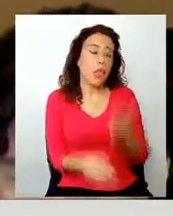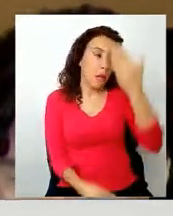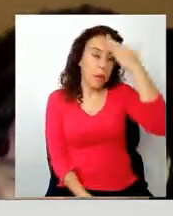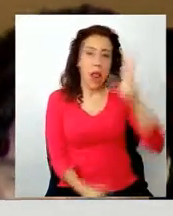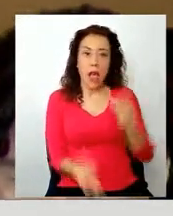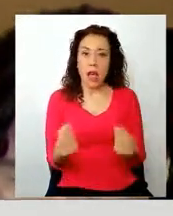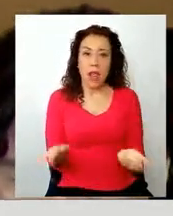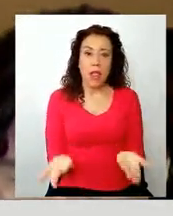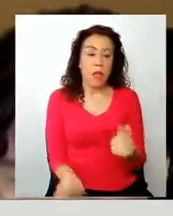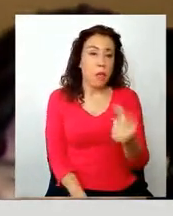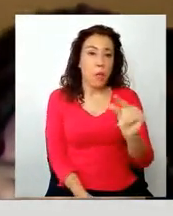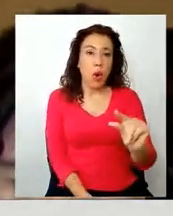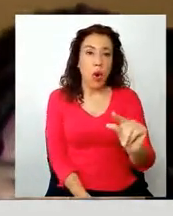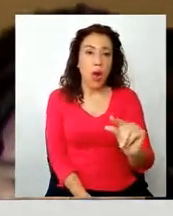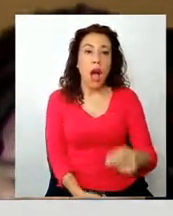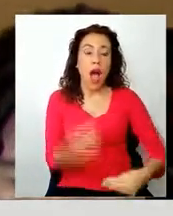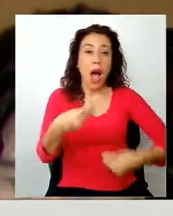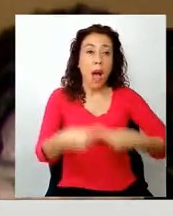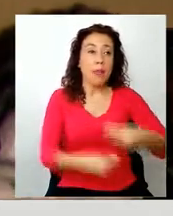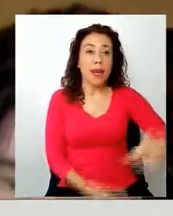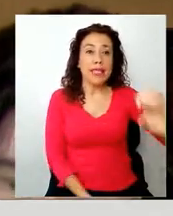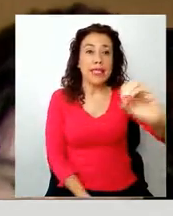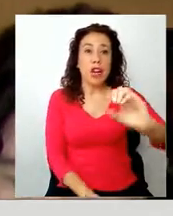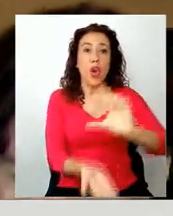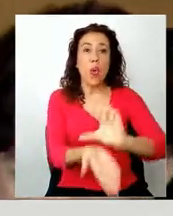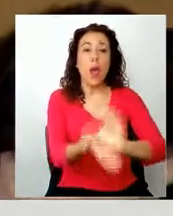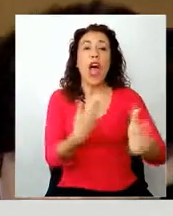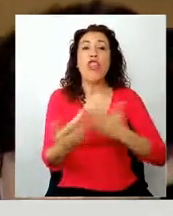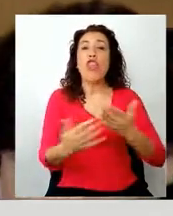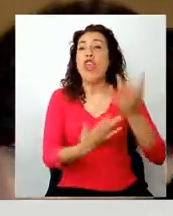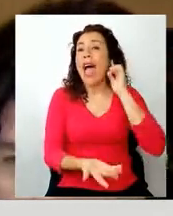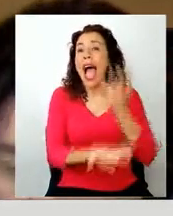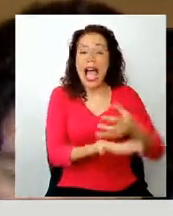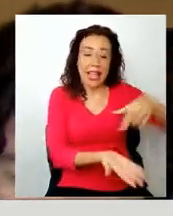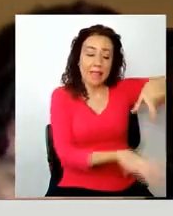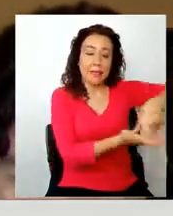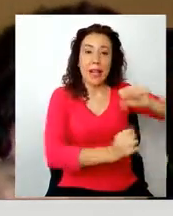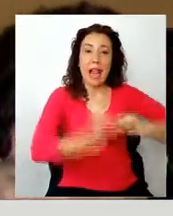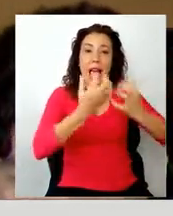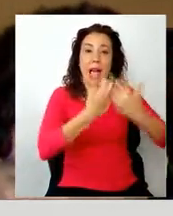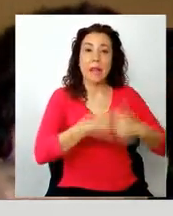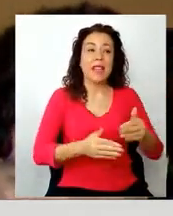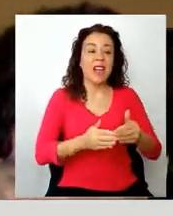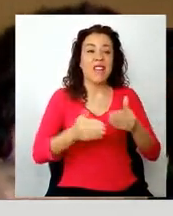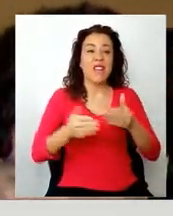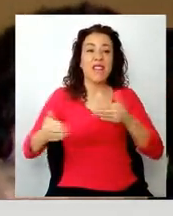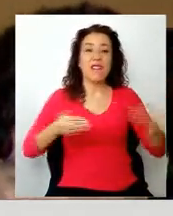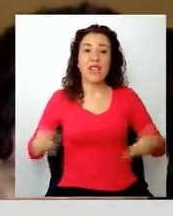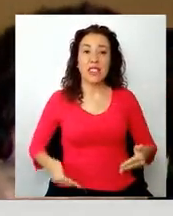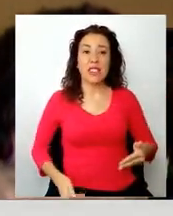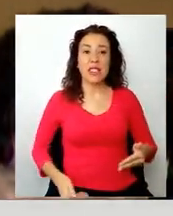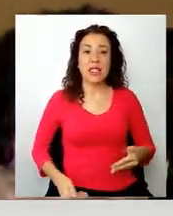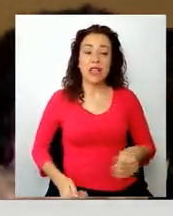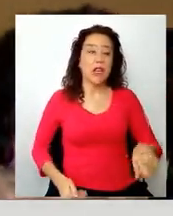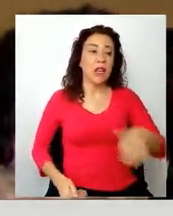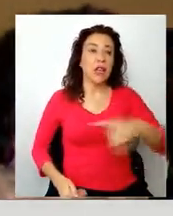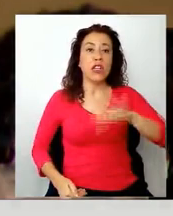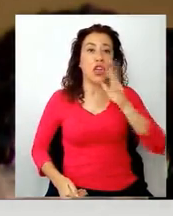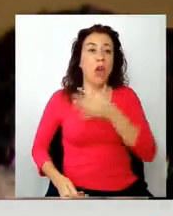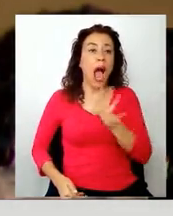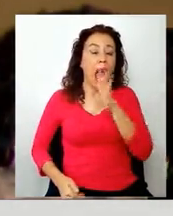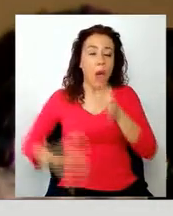aporta cero a los lugares donde están instalados lugares donde los vecinos ni siquiera tienen agua potable